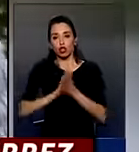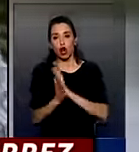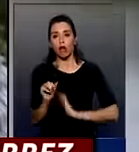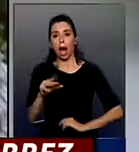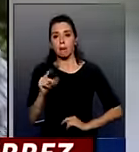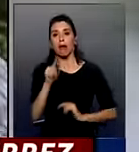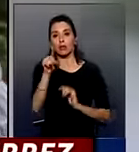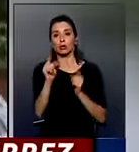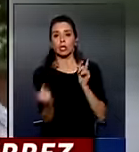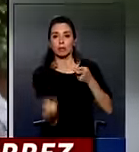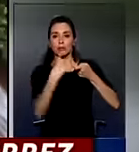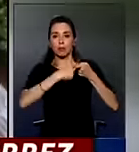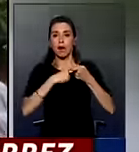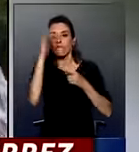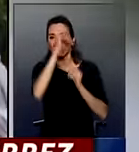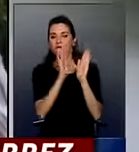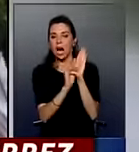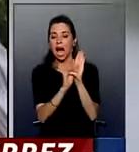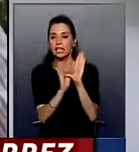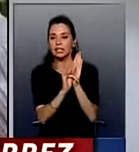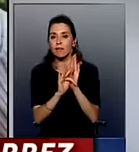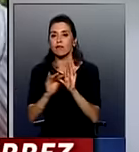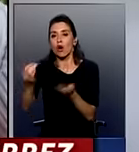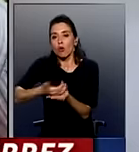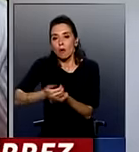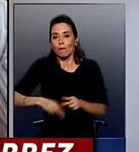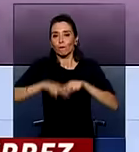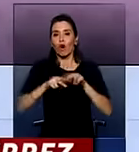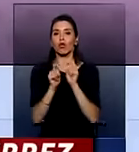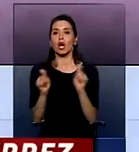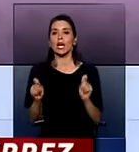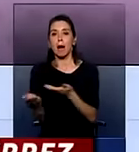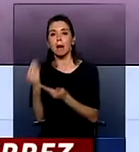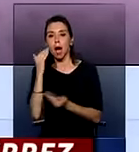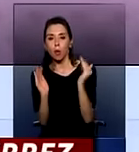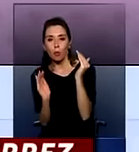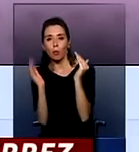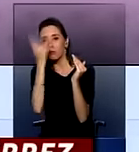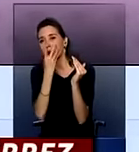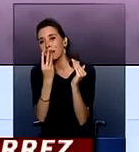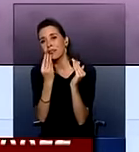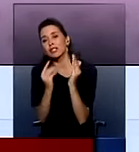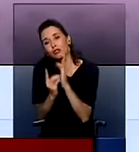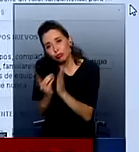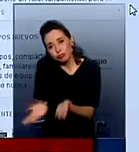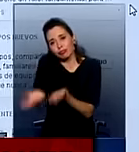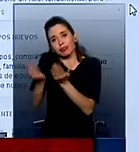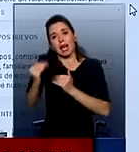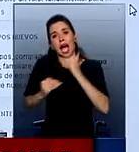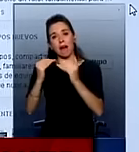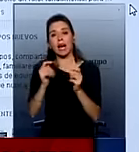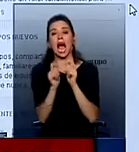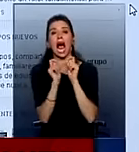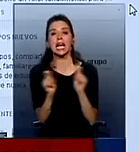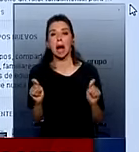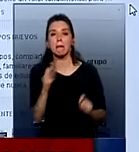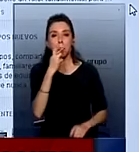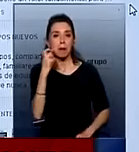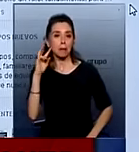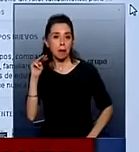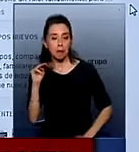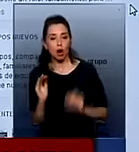página de Facebook que hay para recopilar también fondos para esta campaña de esta niña maravillosa que tiene que salir adelante y poder avanzar. La campaña de los